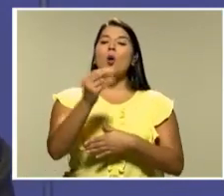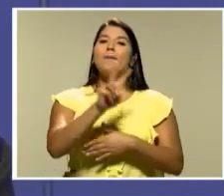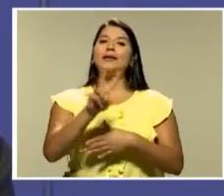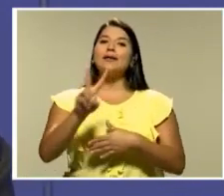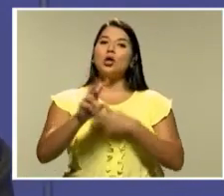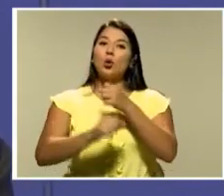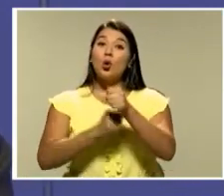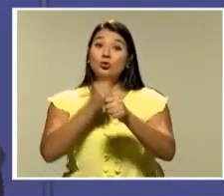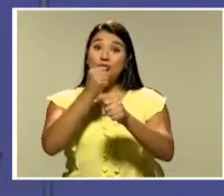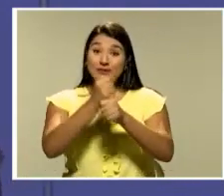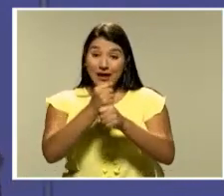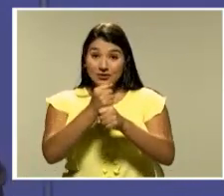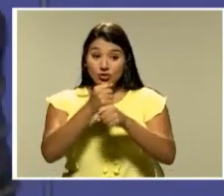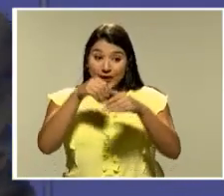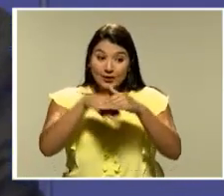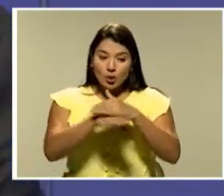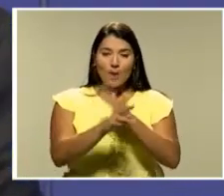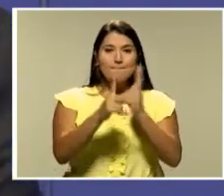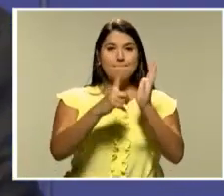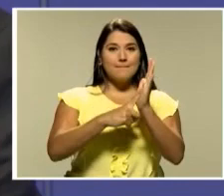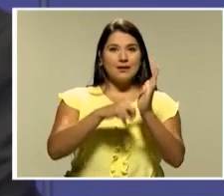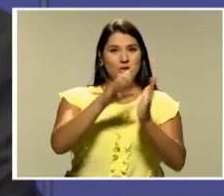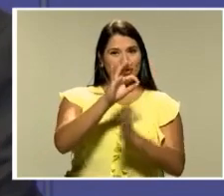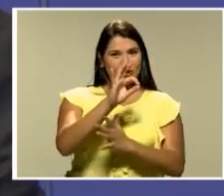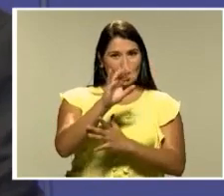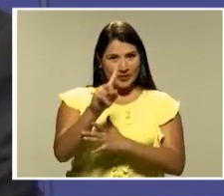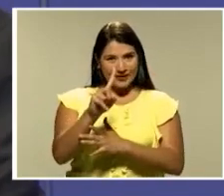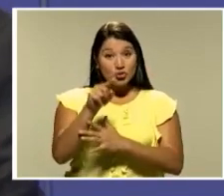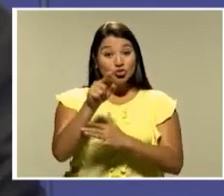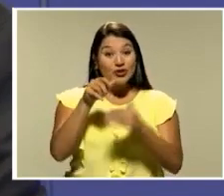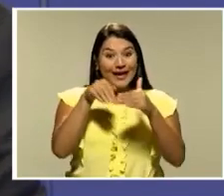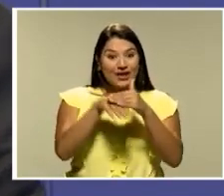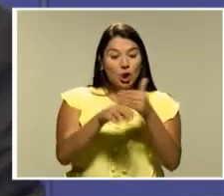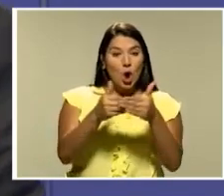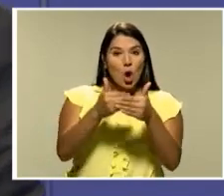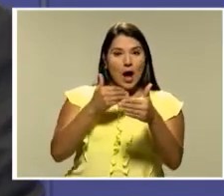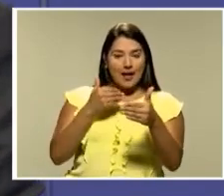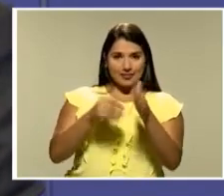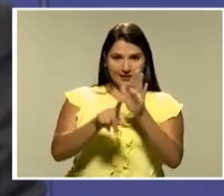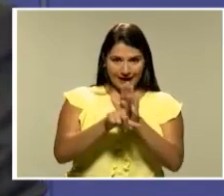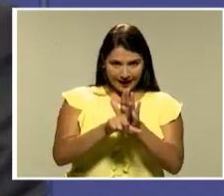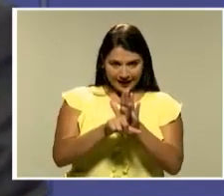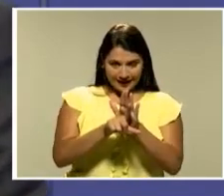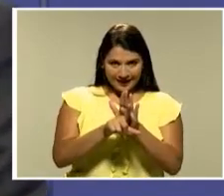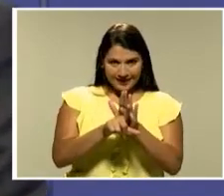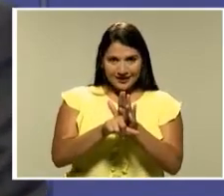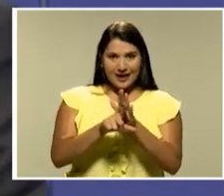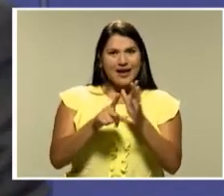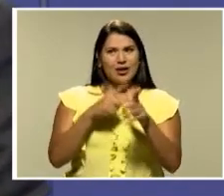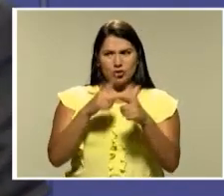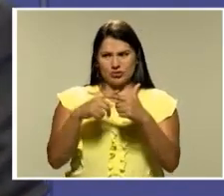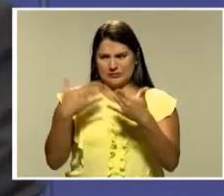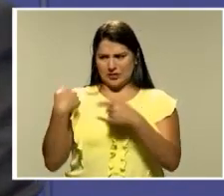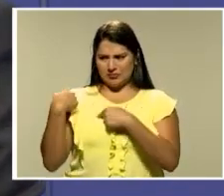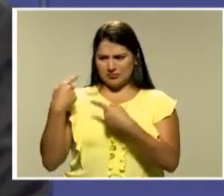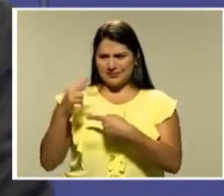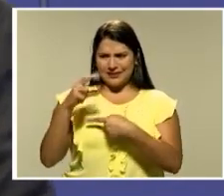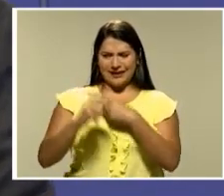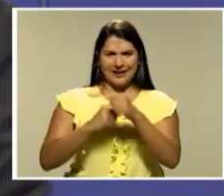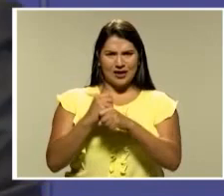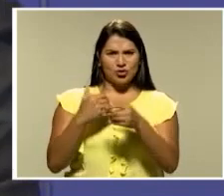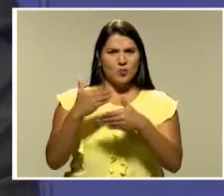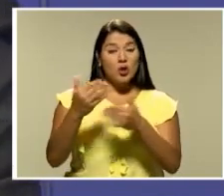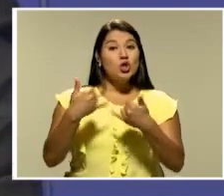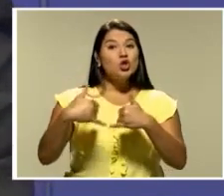en 1991 y entraste justo antes de la ley. Y aunque han pasado 3 décadas casi, todavía